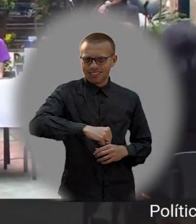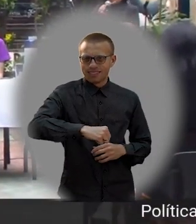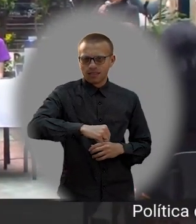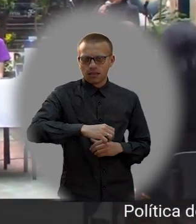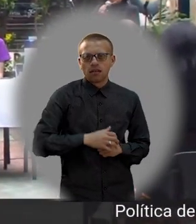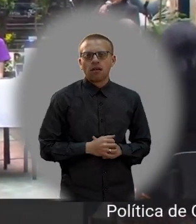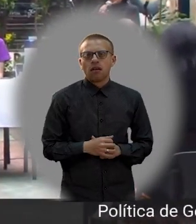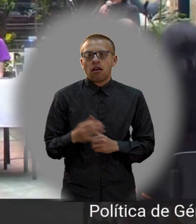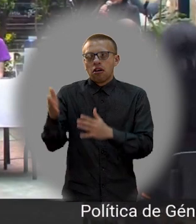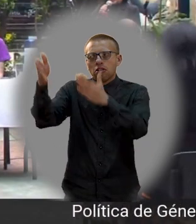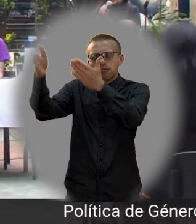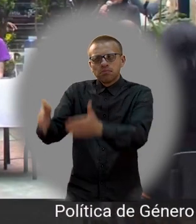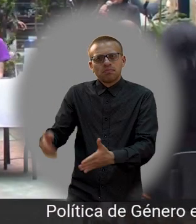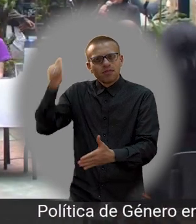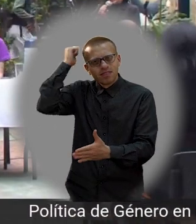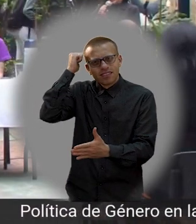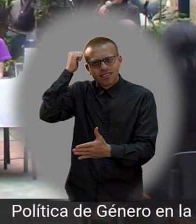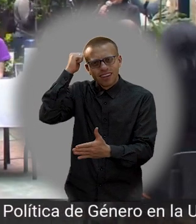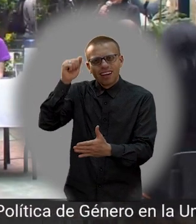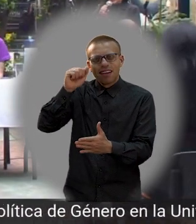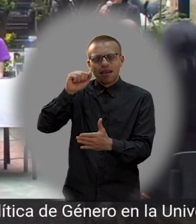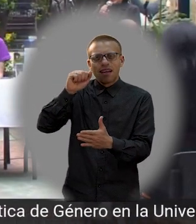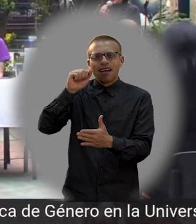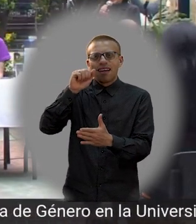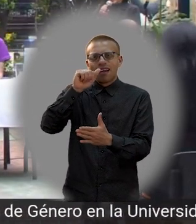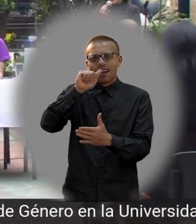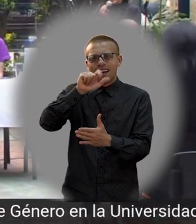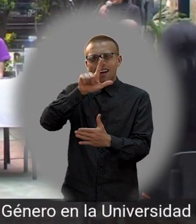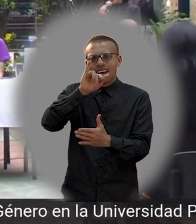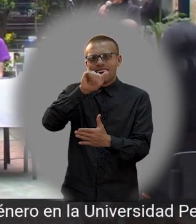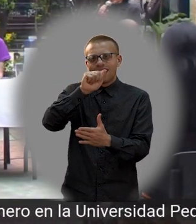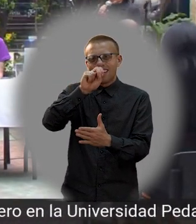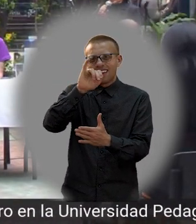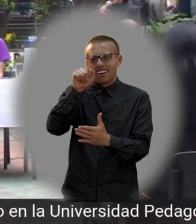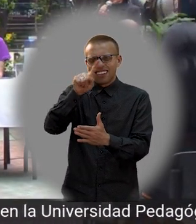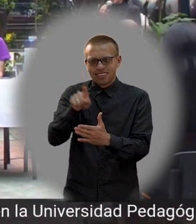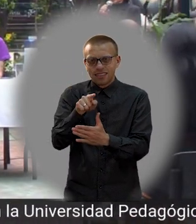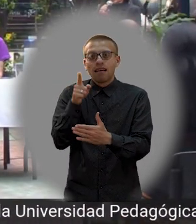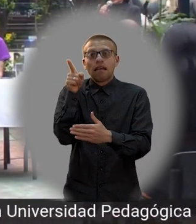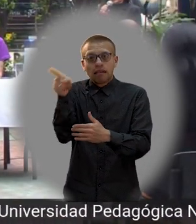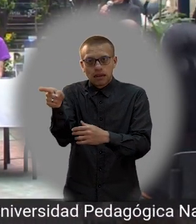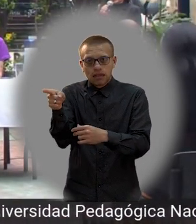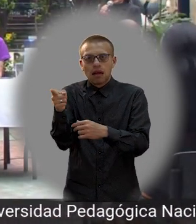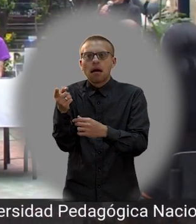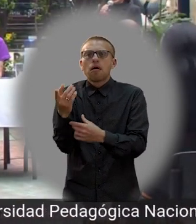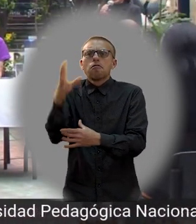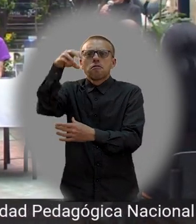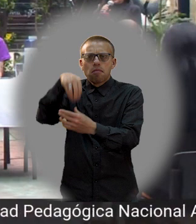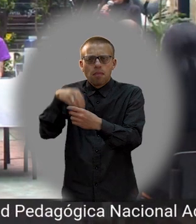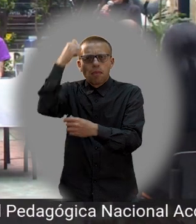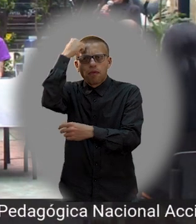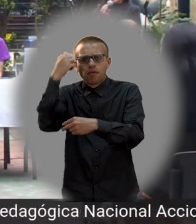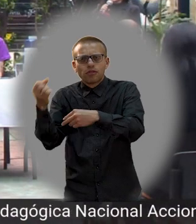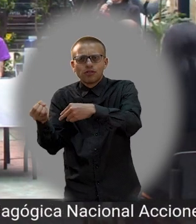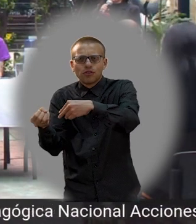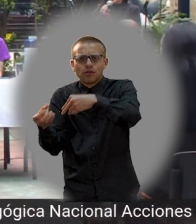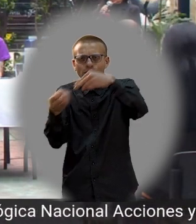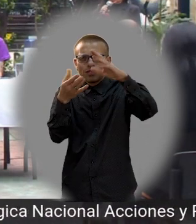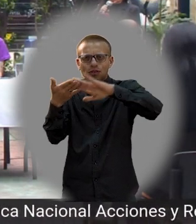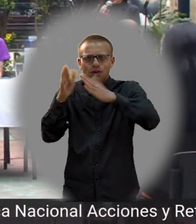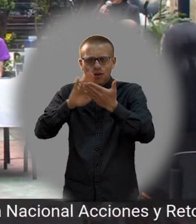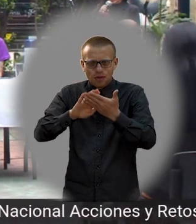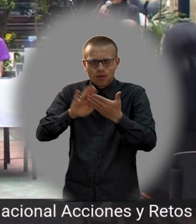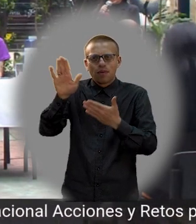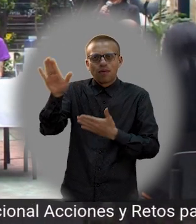maestra Alanis Bello Ramírez, que hace parte de la licenciatura en Educación Comunitaria, también muy destacada en todos